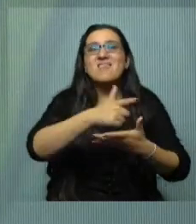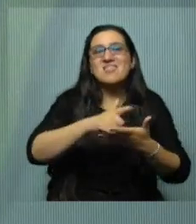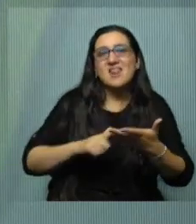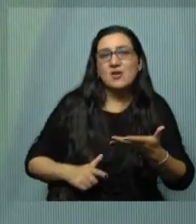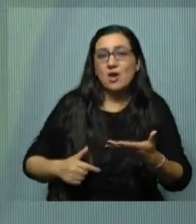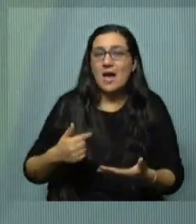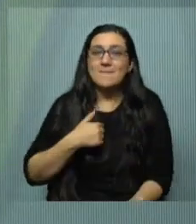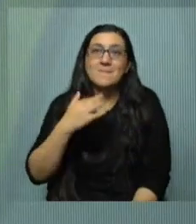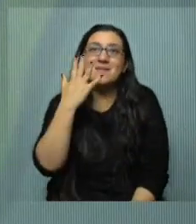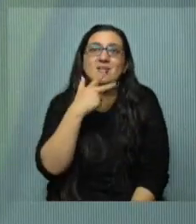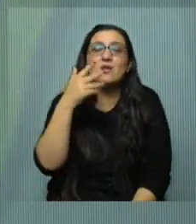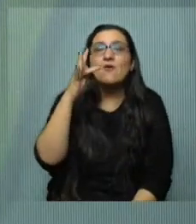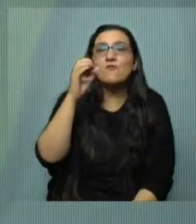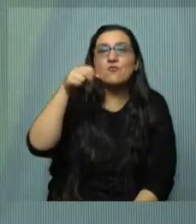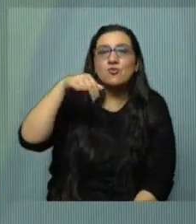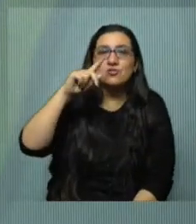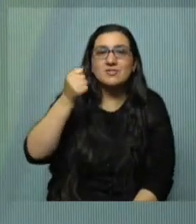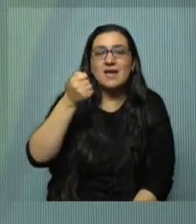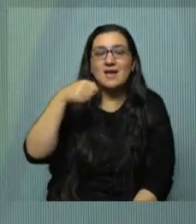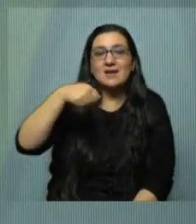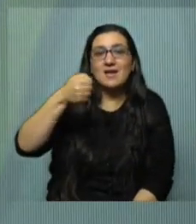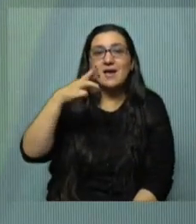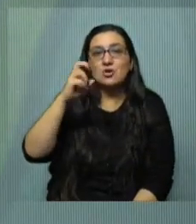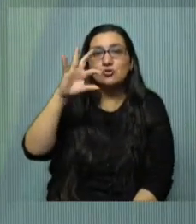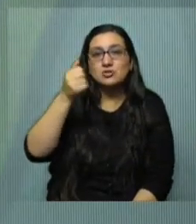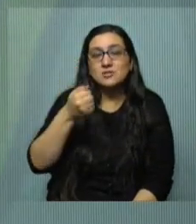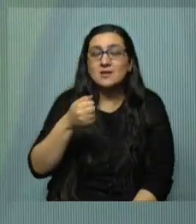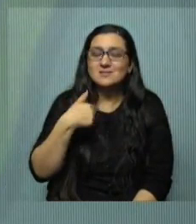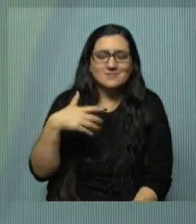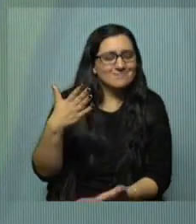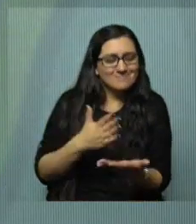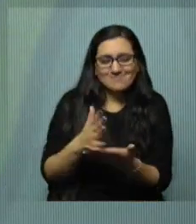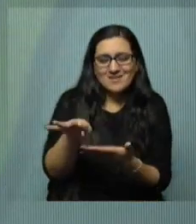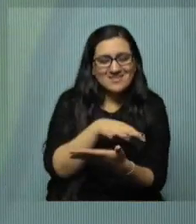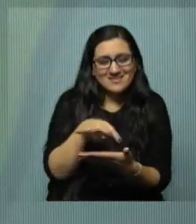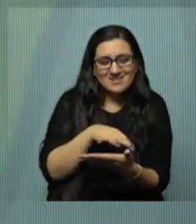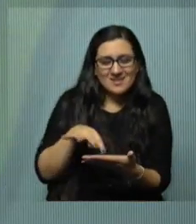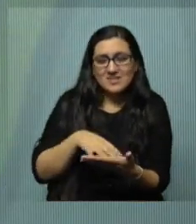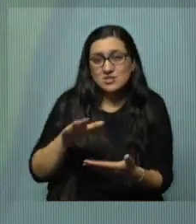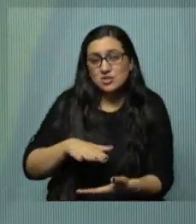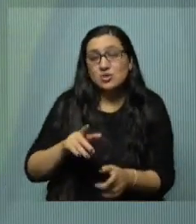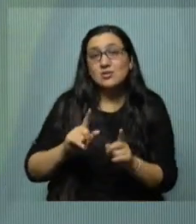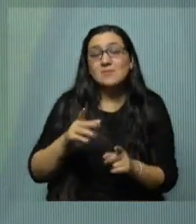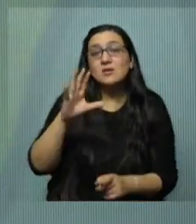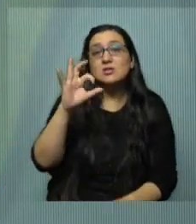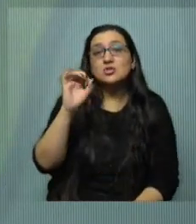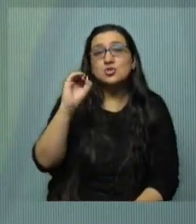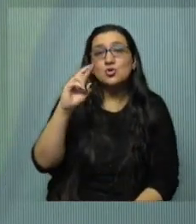me fascina Fontana Rosa y lo he leído siempre desde chico, ¿no? También anda por ahí Osvaldo Soriano, más